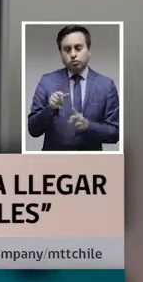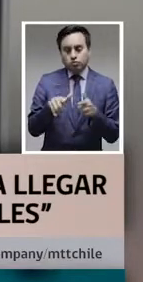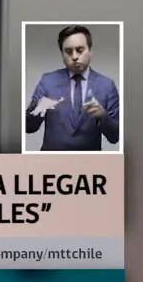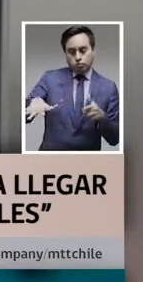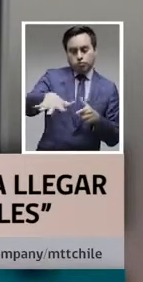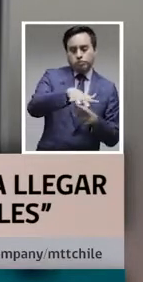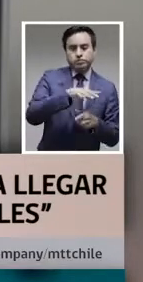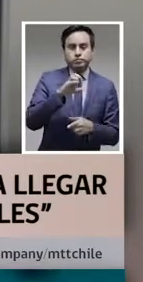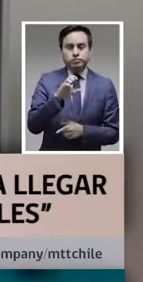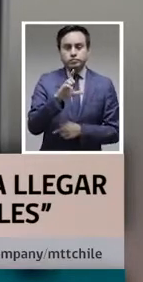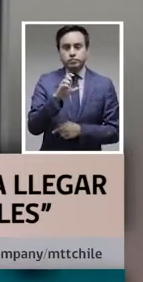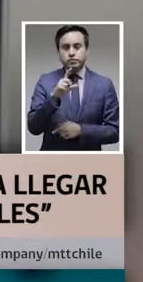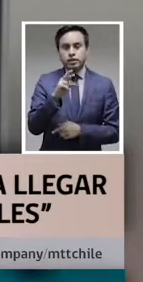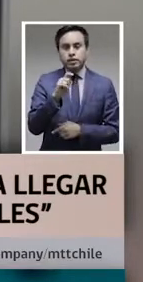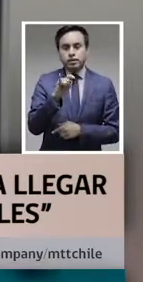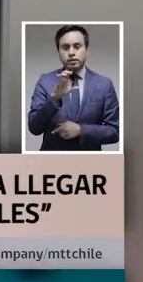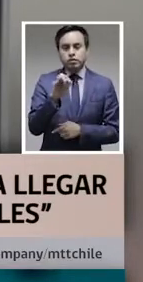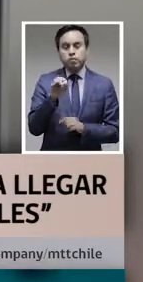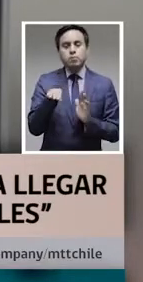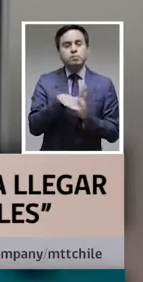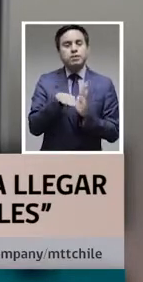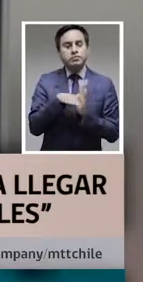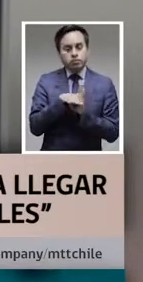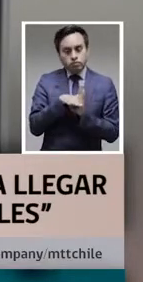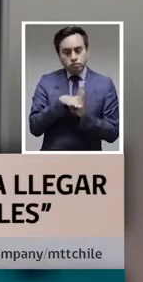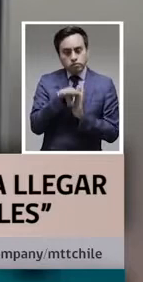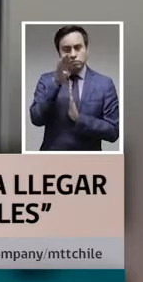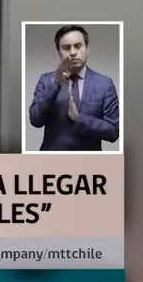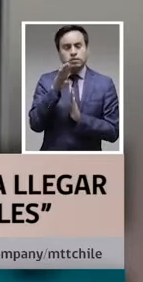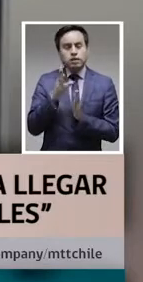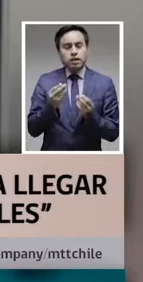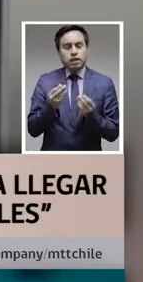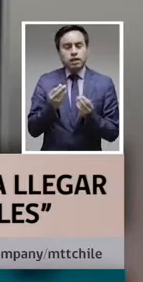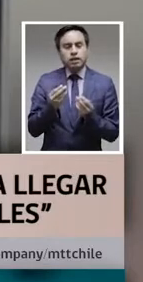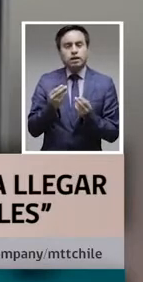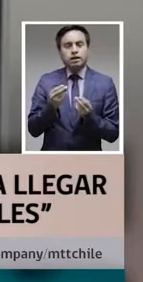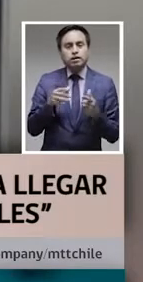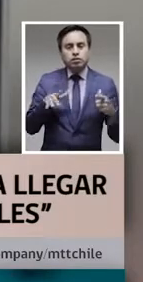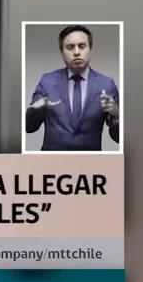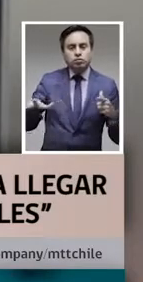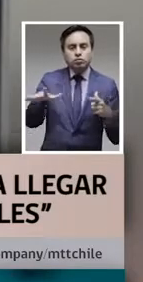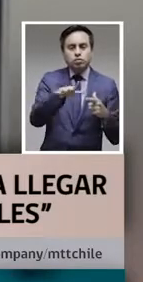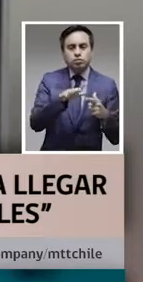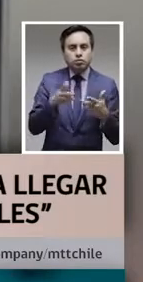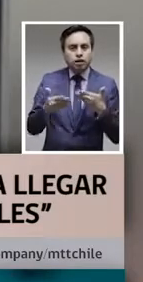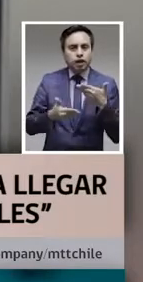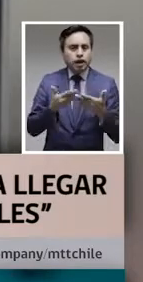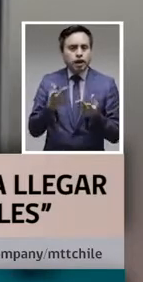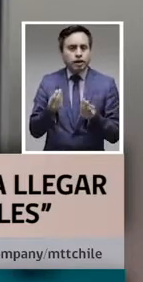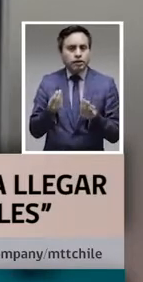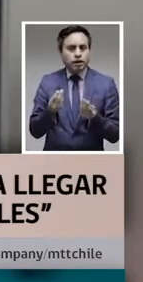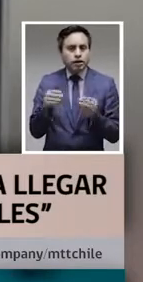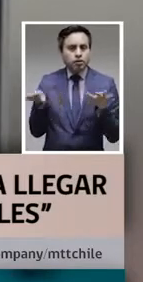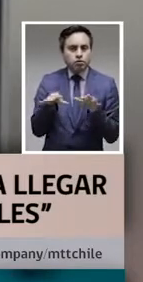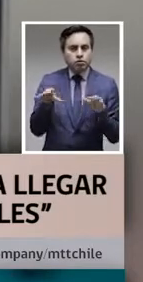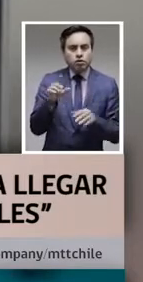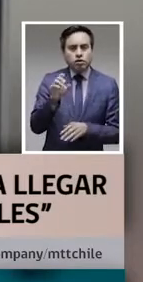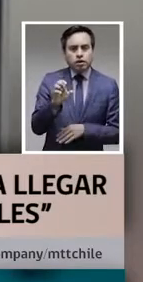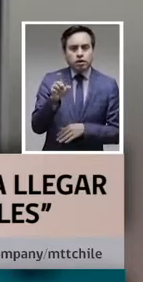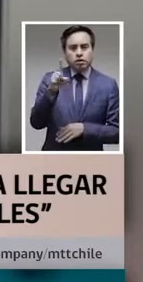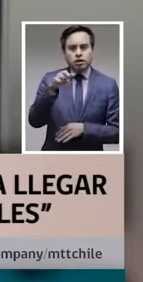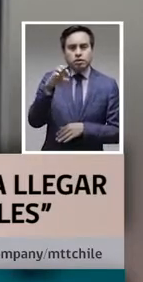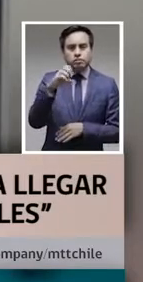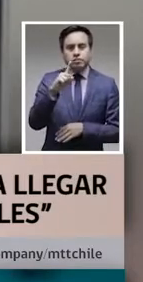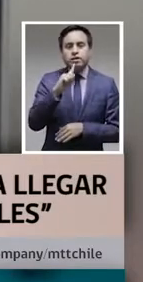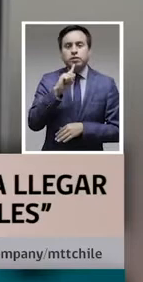un mínimo de calidad de rendimiento en el uso del espectro, de manera que podamos estar más cerca